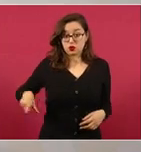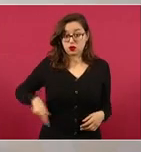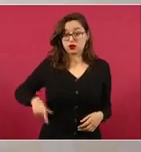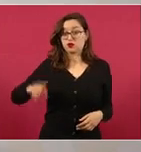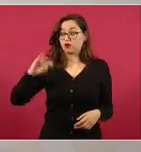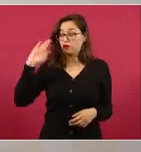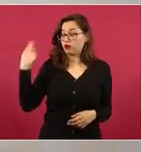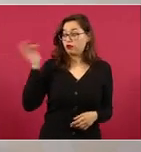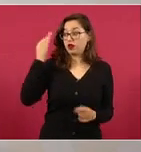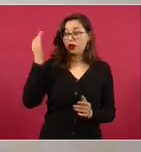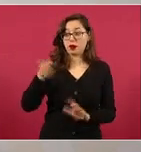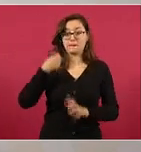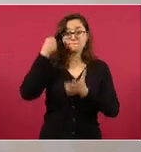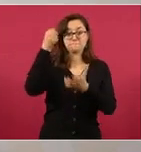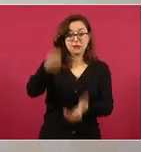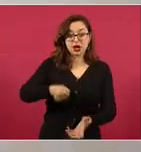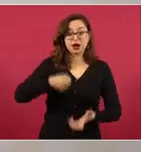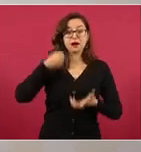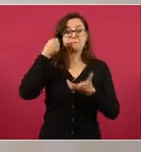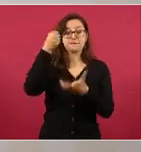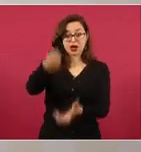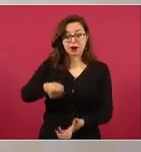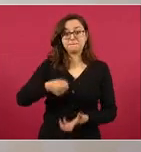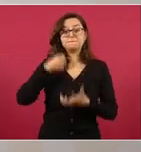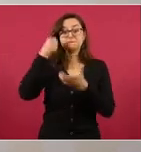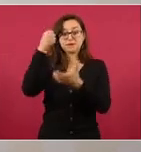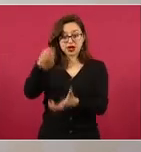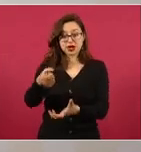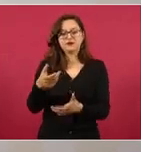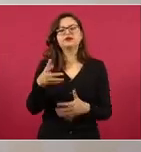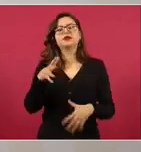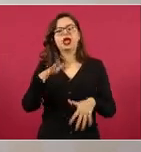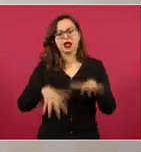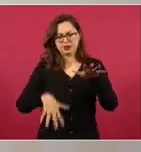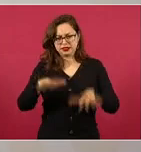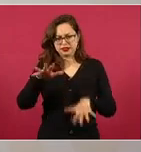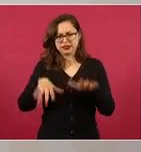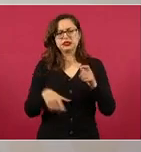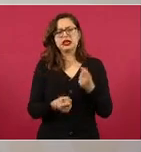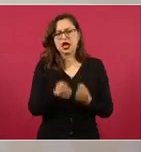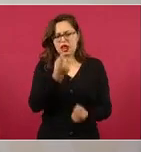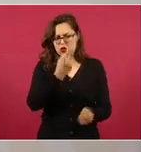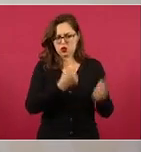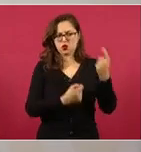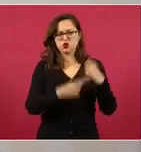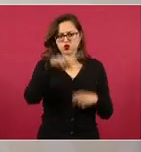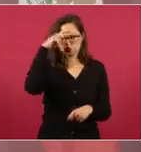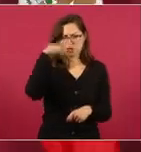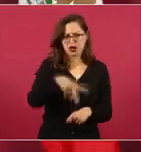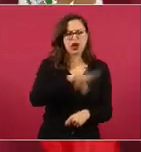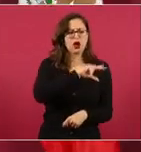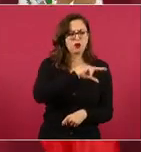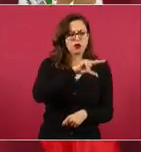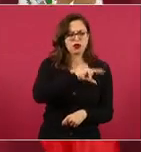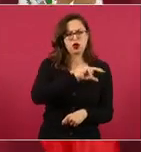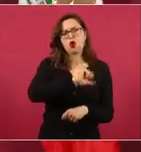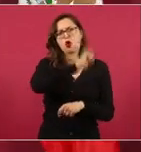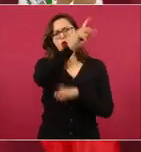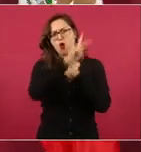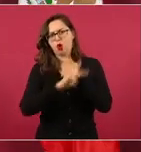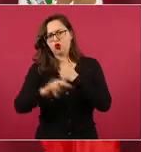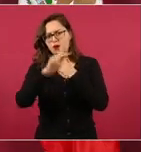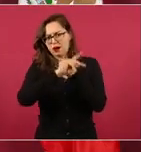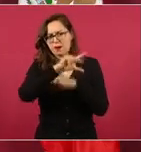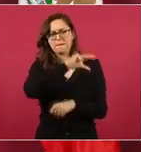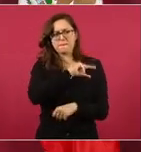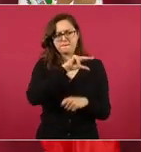pública con inversión privada nacional y también hay inversión extranjera, porque